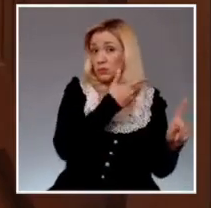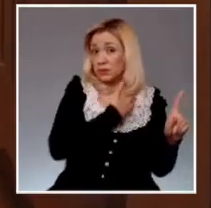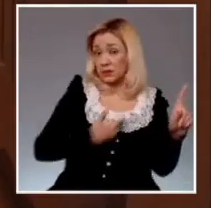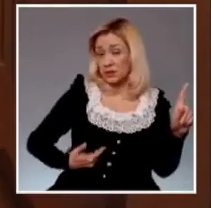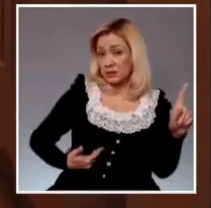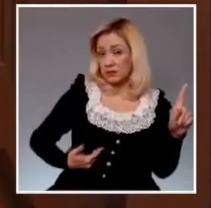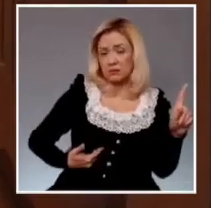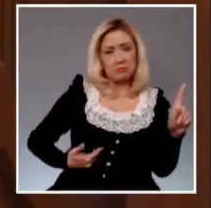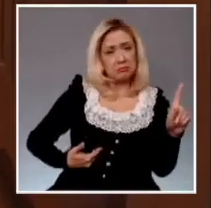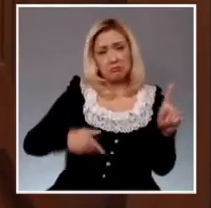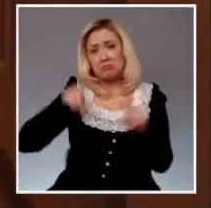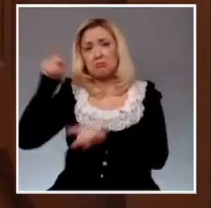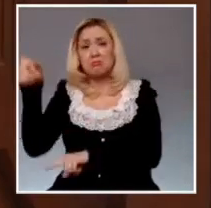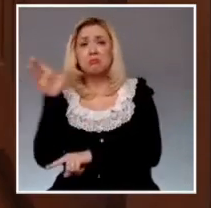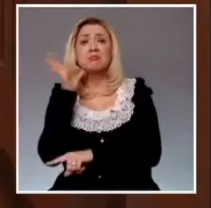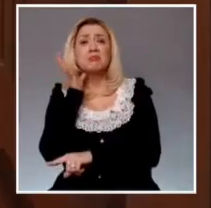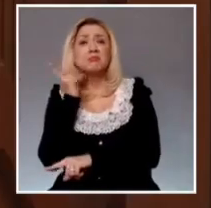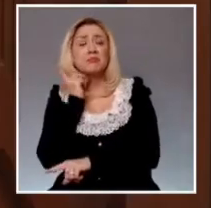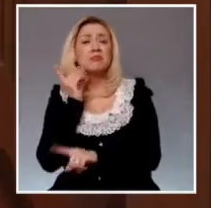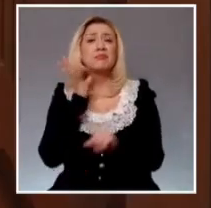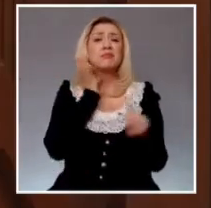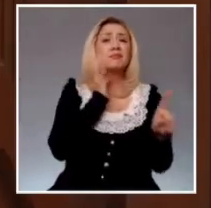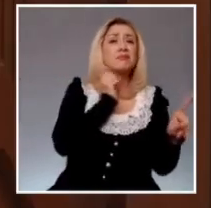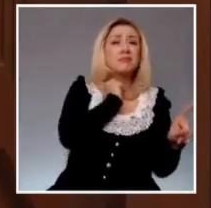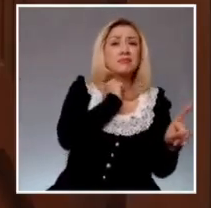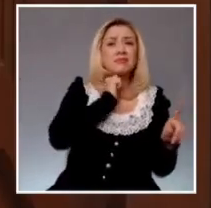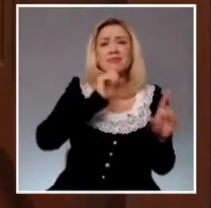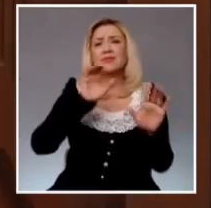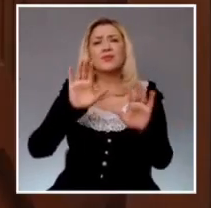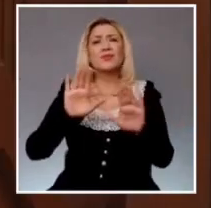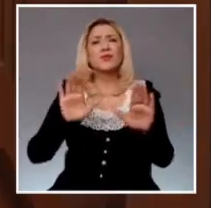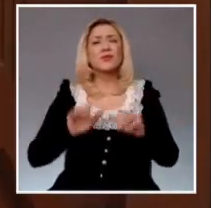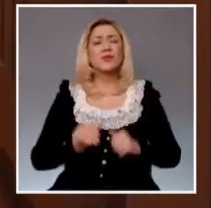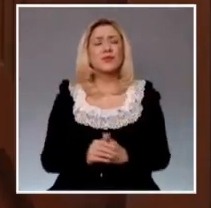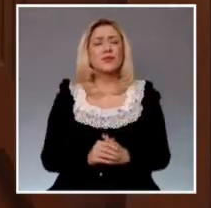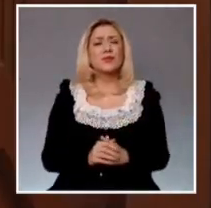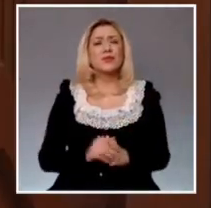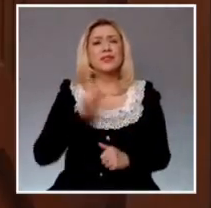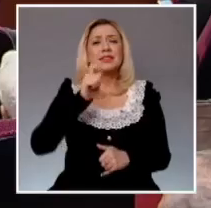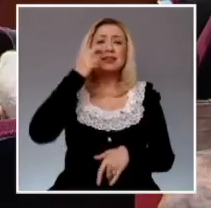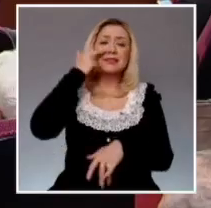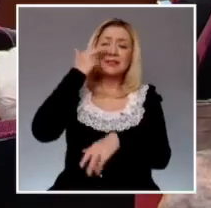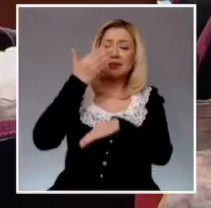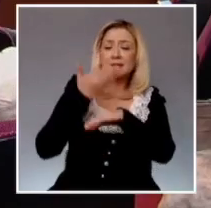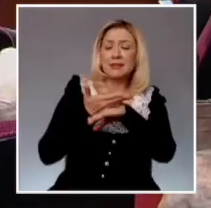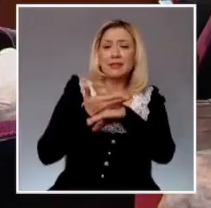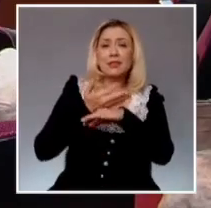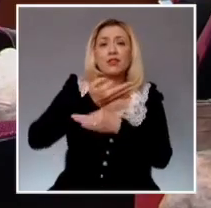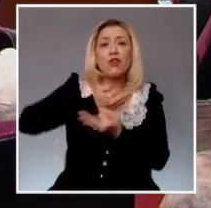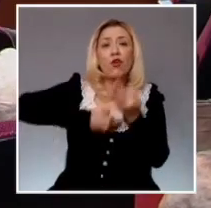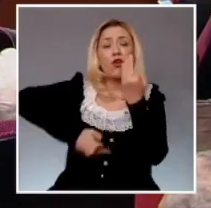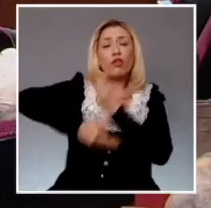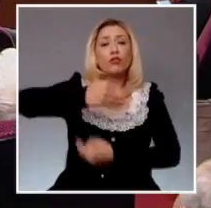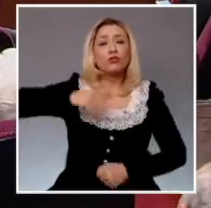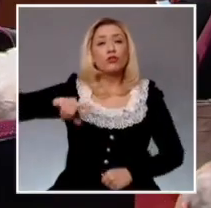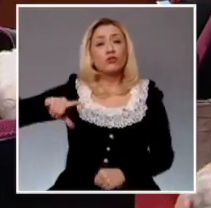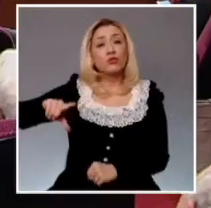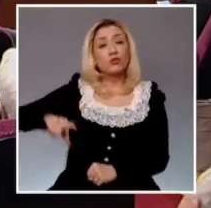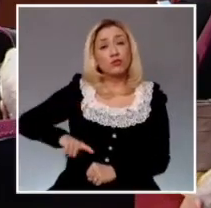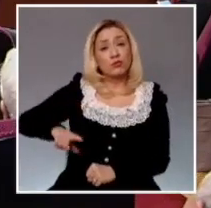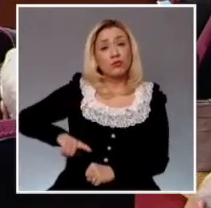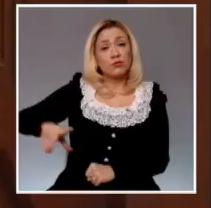Legislativo federales. Estamos ante una responsabilidad de Estado. Apostemos por trabajar